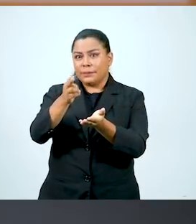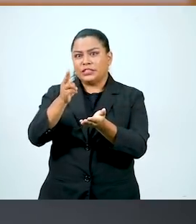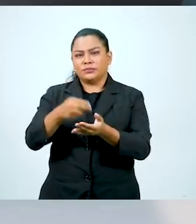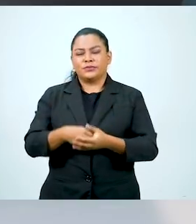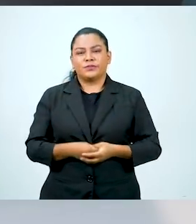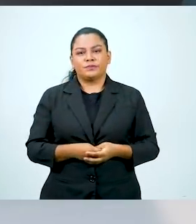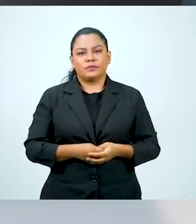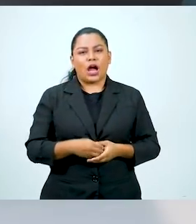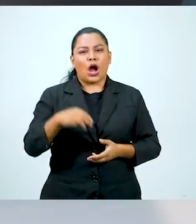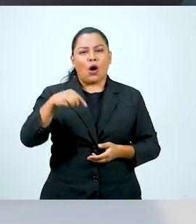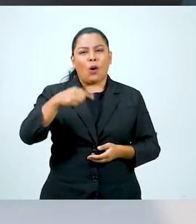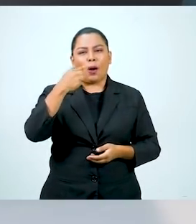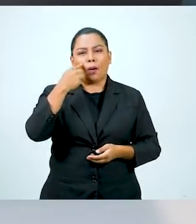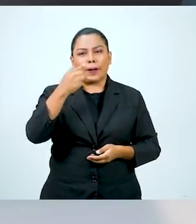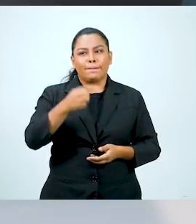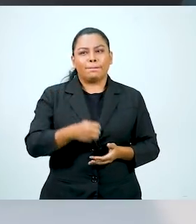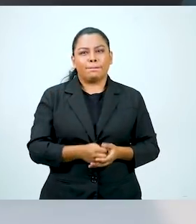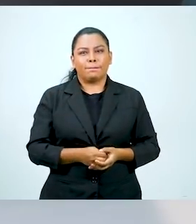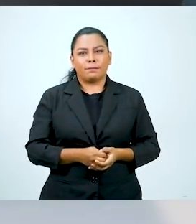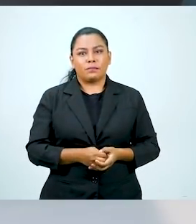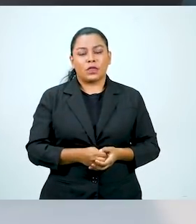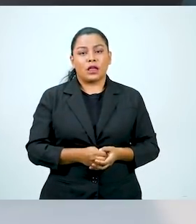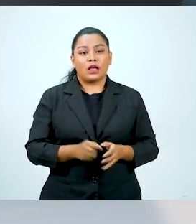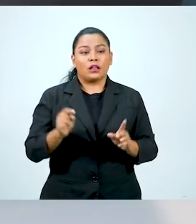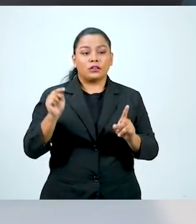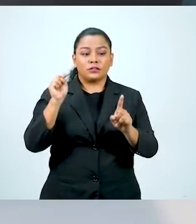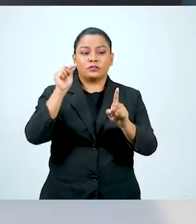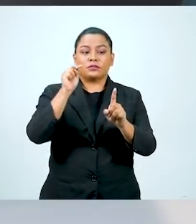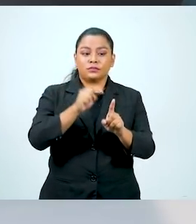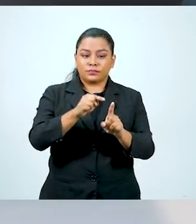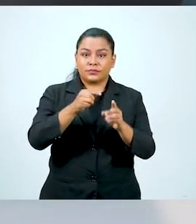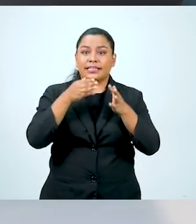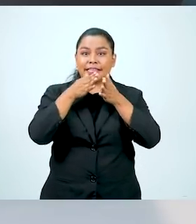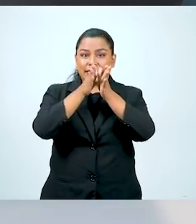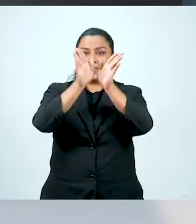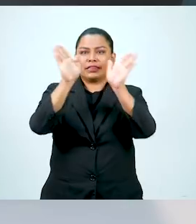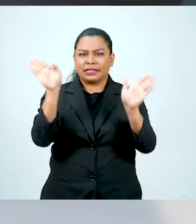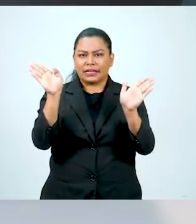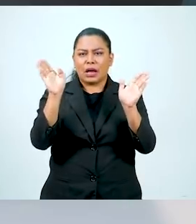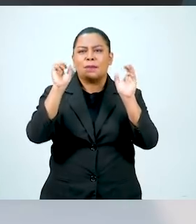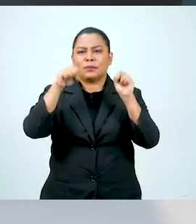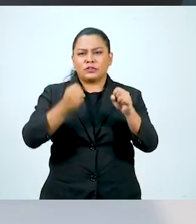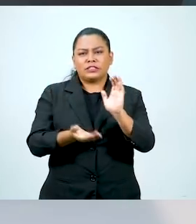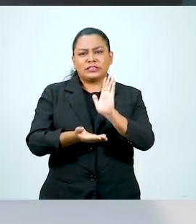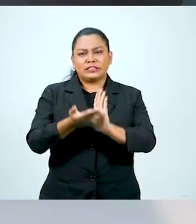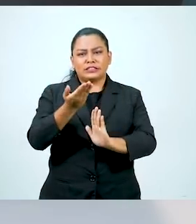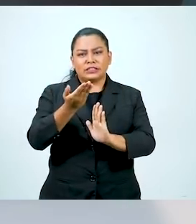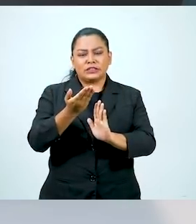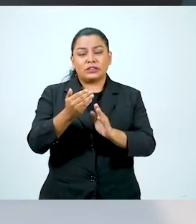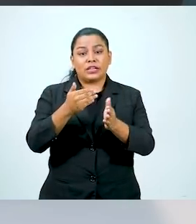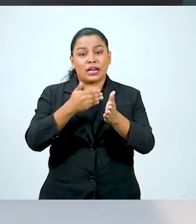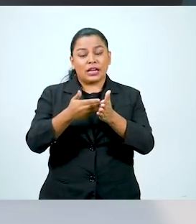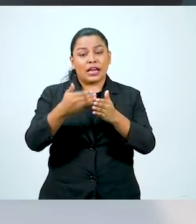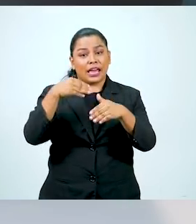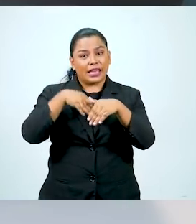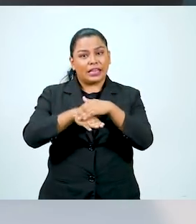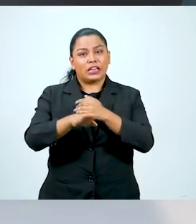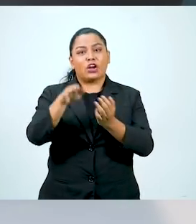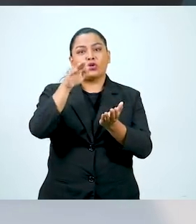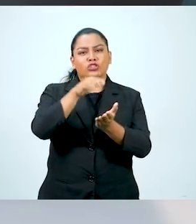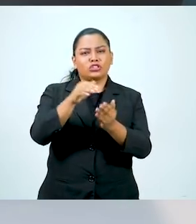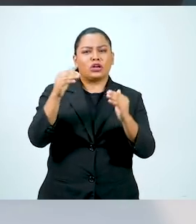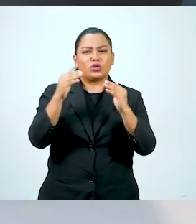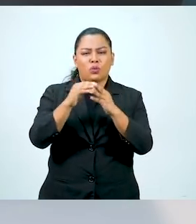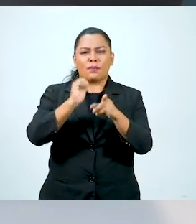didáctica. Ahora pasaremos a conocer las orientaciones generales para el desarrollo de las entradas de unidad y para